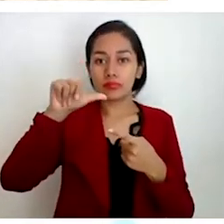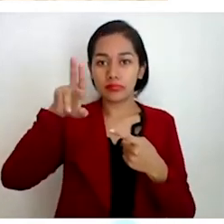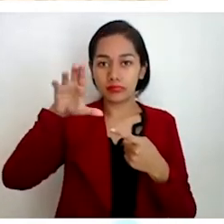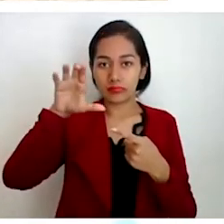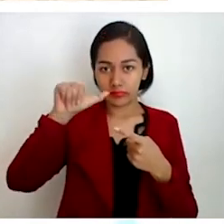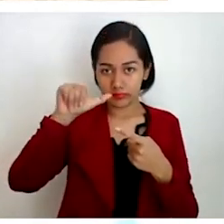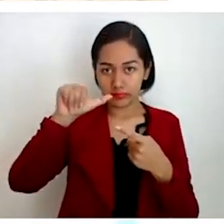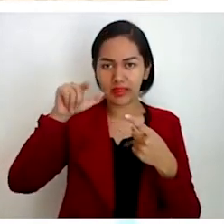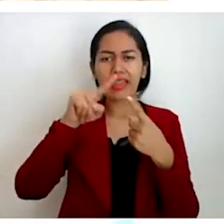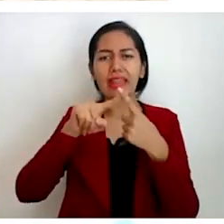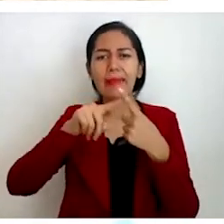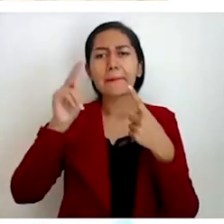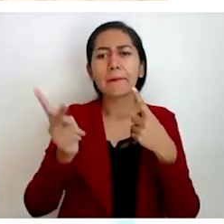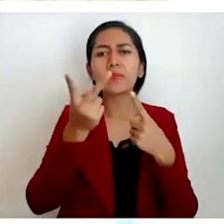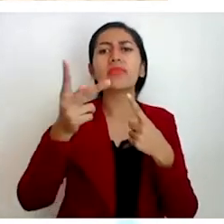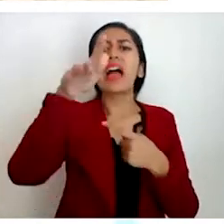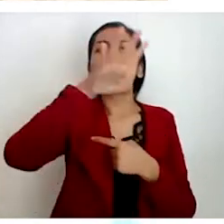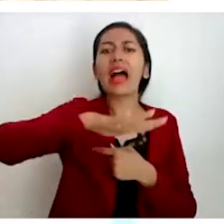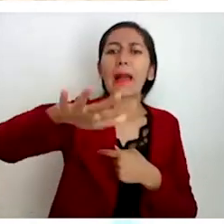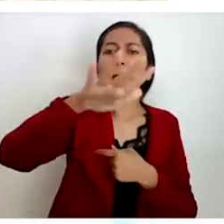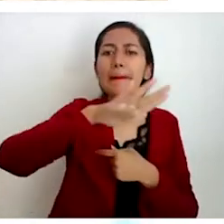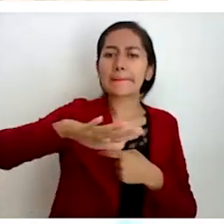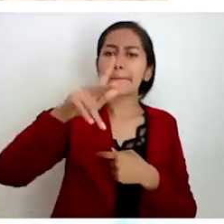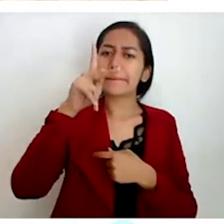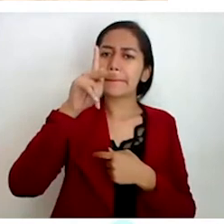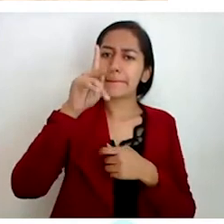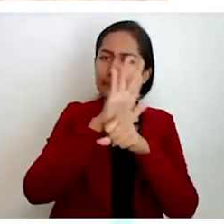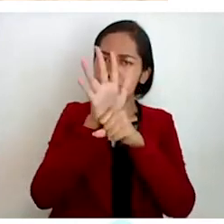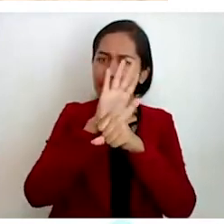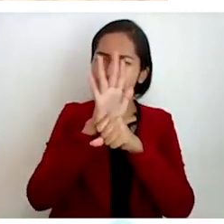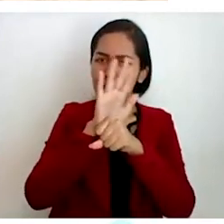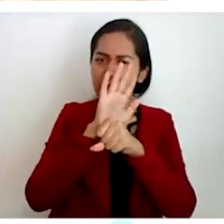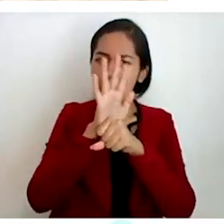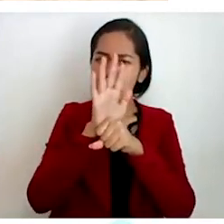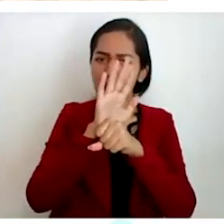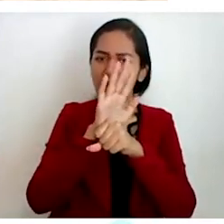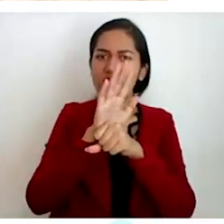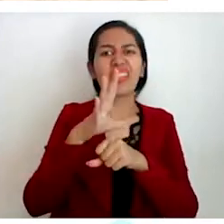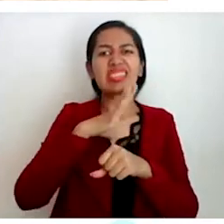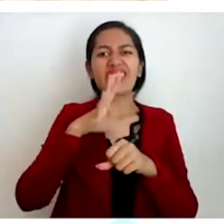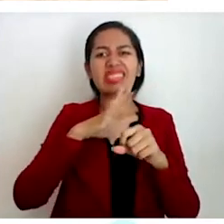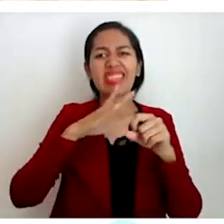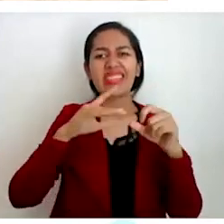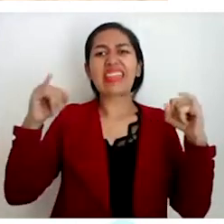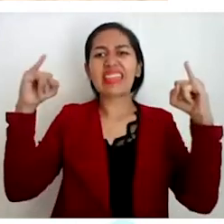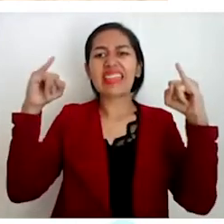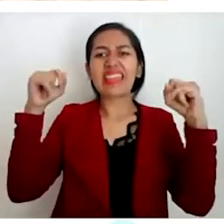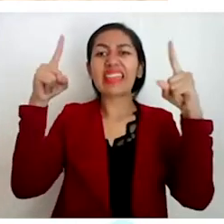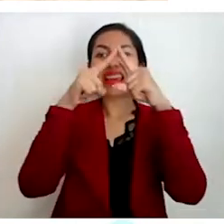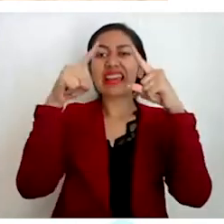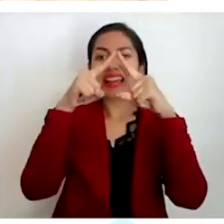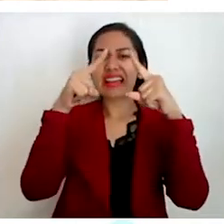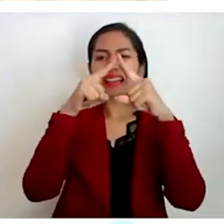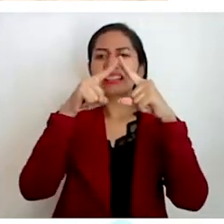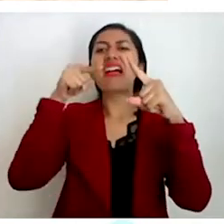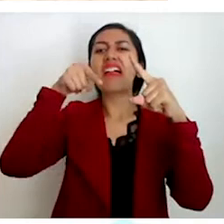Nazarín? Diego nos pregunta, las películas influyen directamente sobre el estilo de vida del